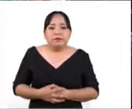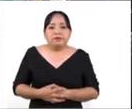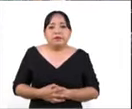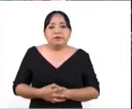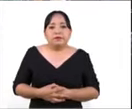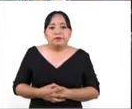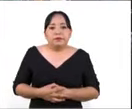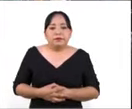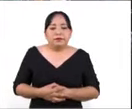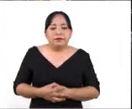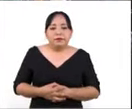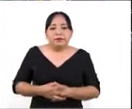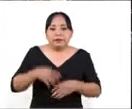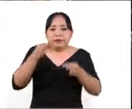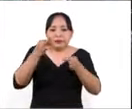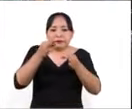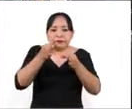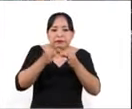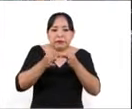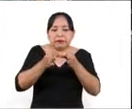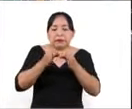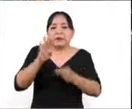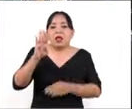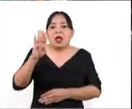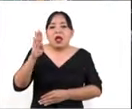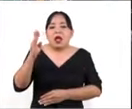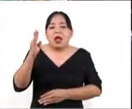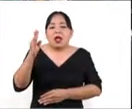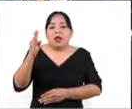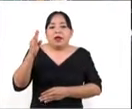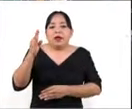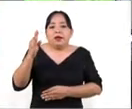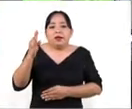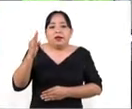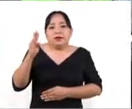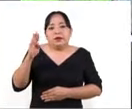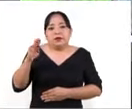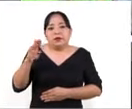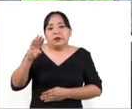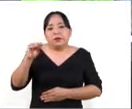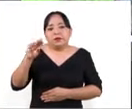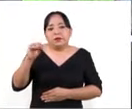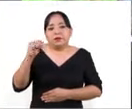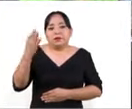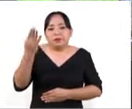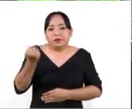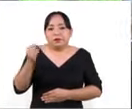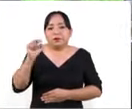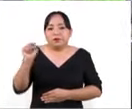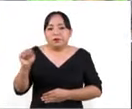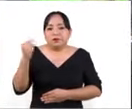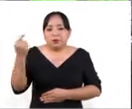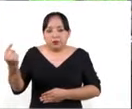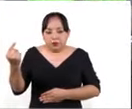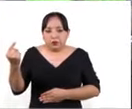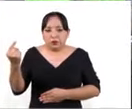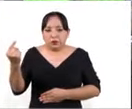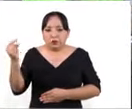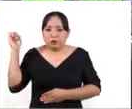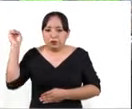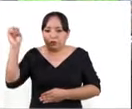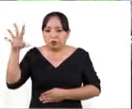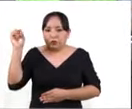Ok, para tener el número exacto habíamos comentado 99.1 como los que sí funcionaron. El total de los